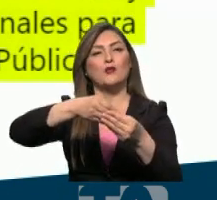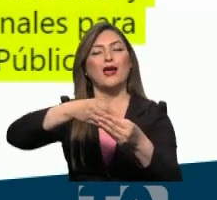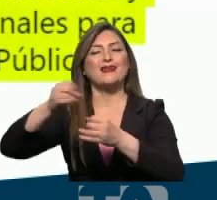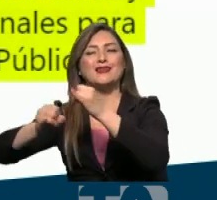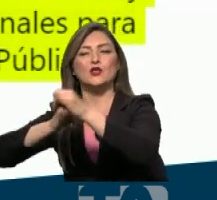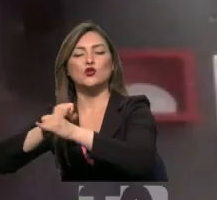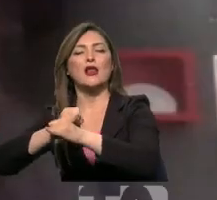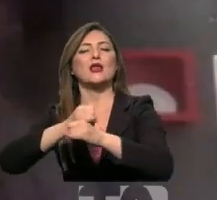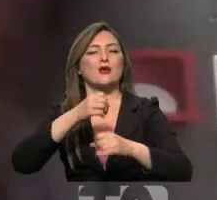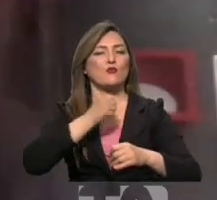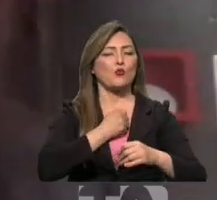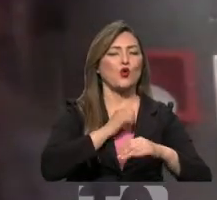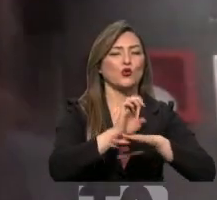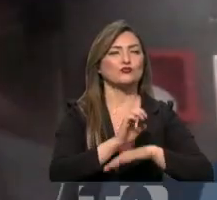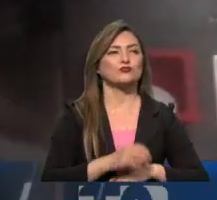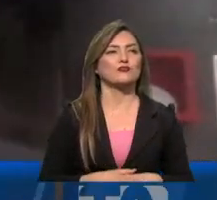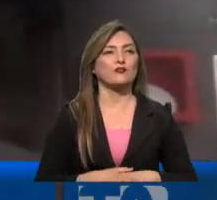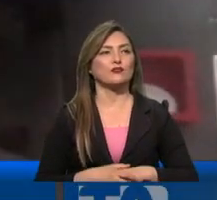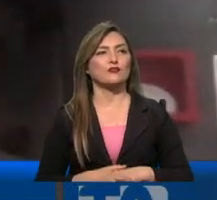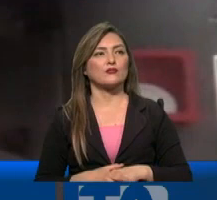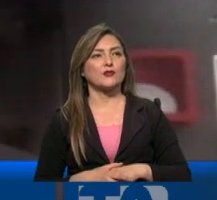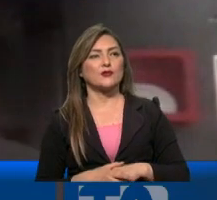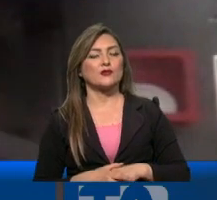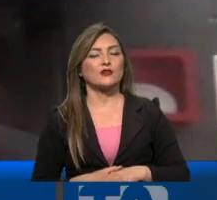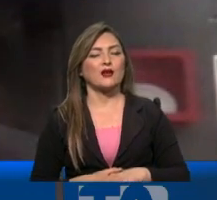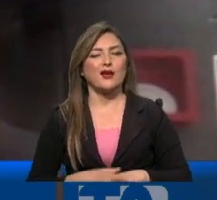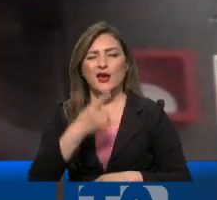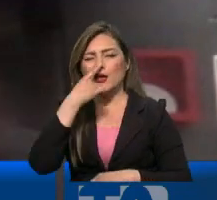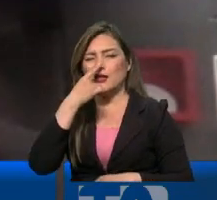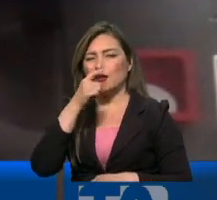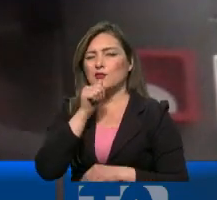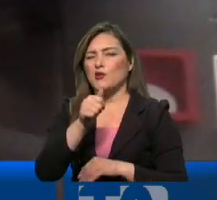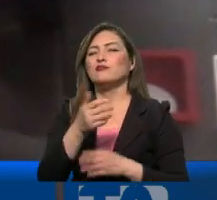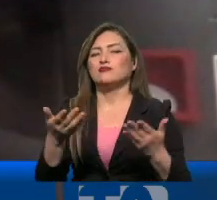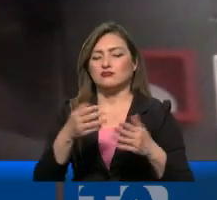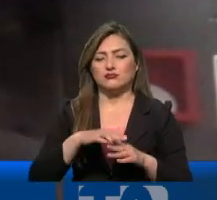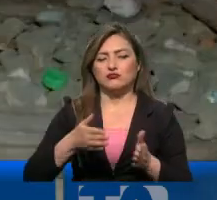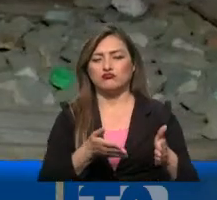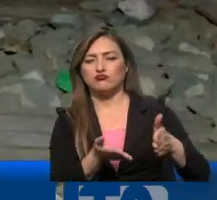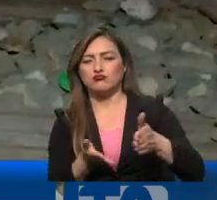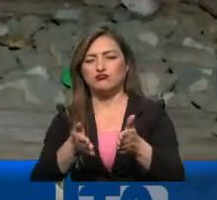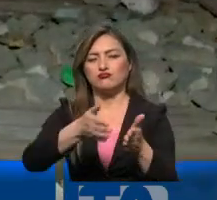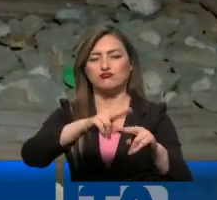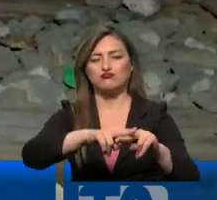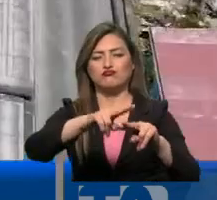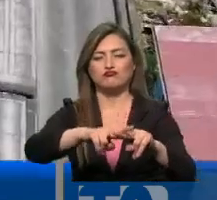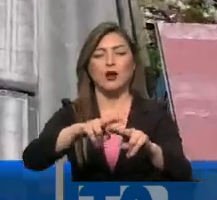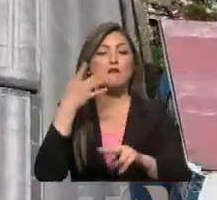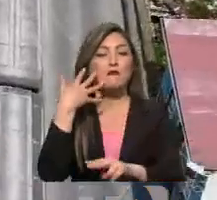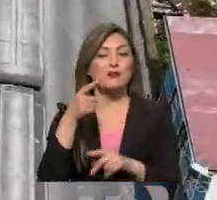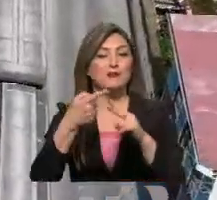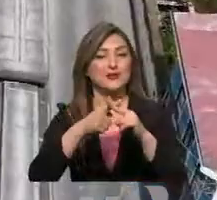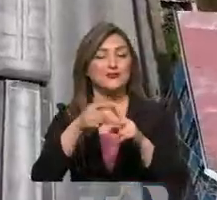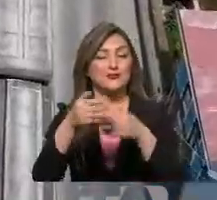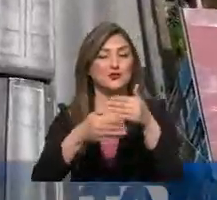e internacionales. El mayor interés que genera en los inversionistas privados es el trazado de la vía férrea. Aún no hay fecha para que